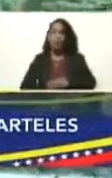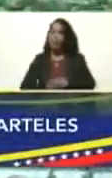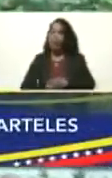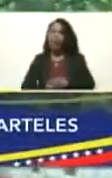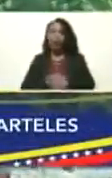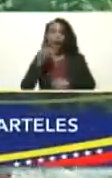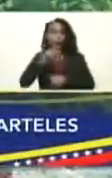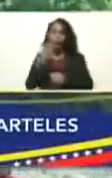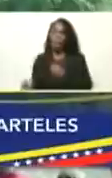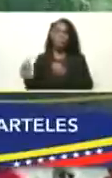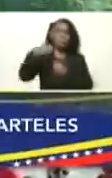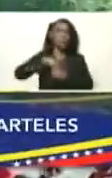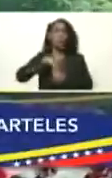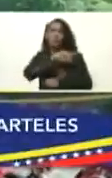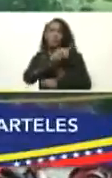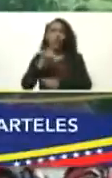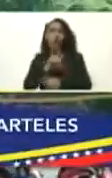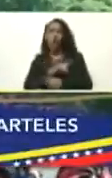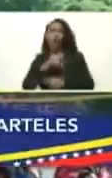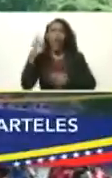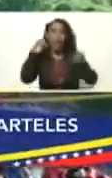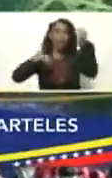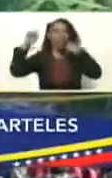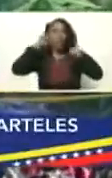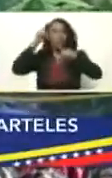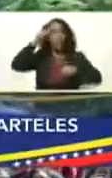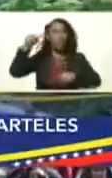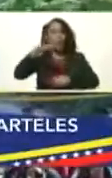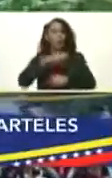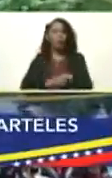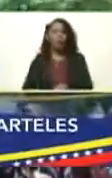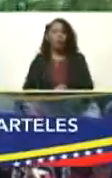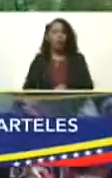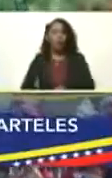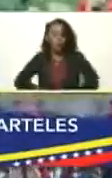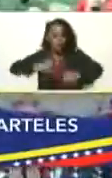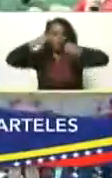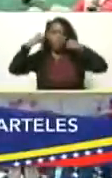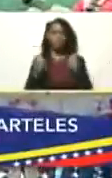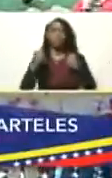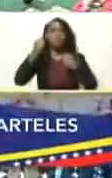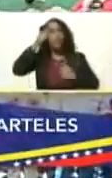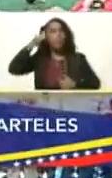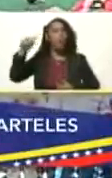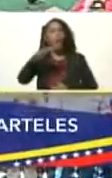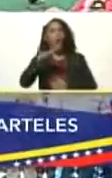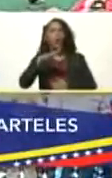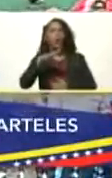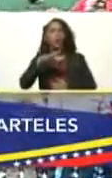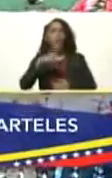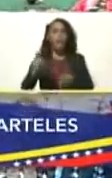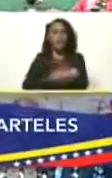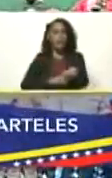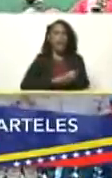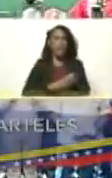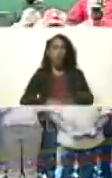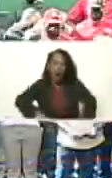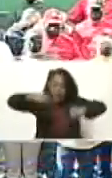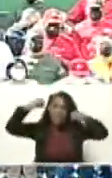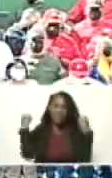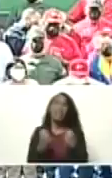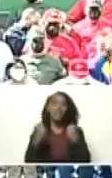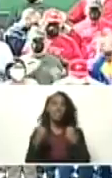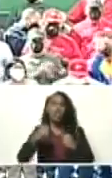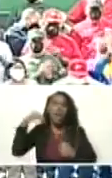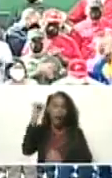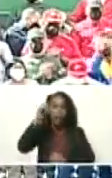no pasarán. Fue la rebeldía del pueblo, el coraje del pueblo, el carácter arrecho que tiene